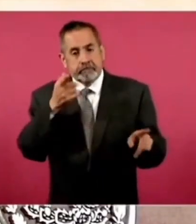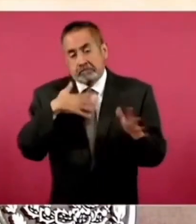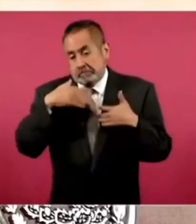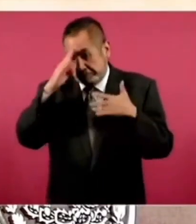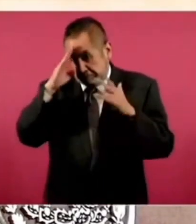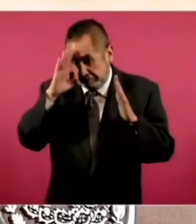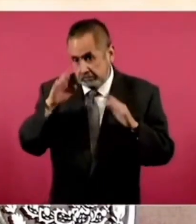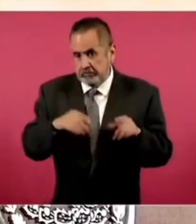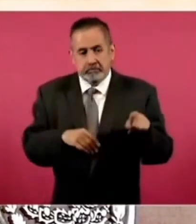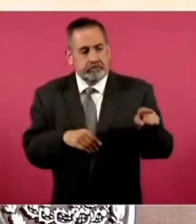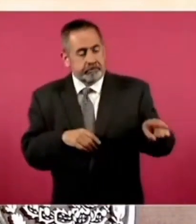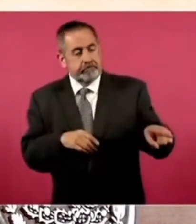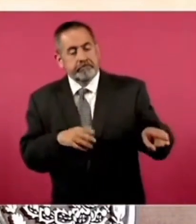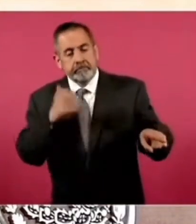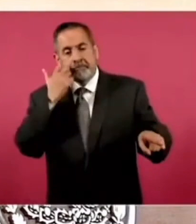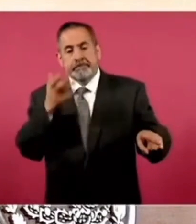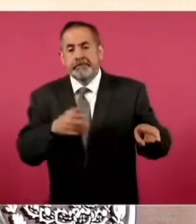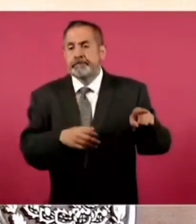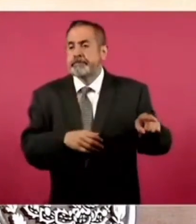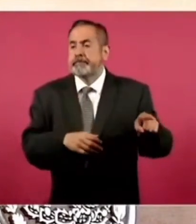pienso, que